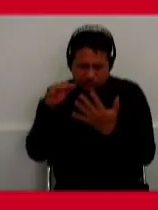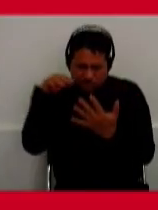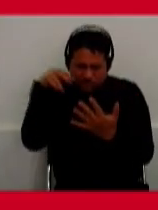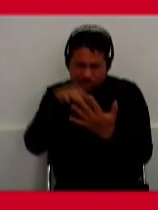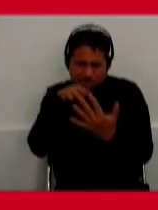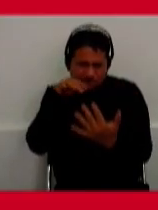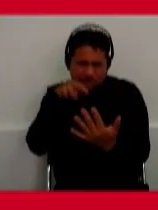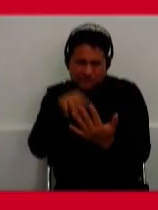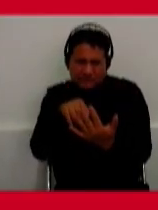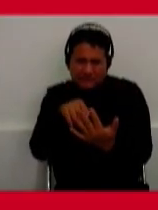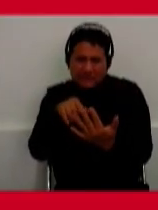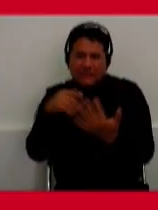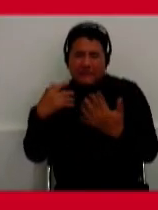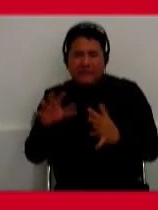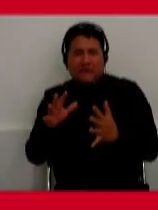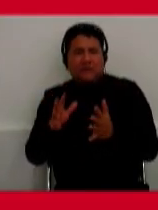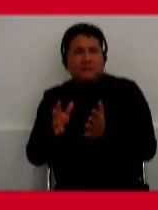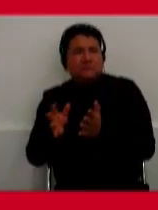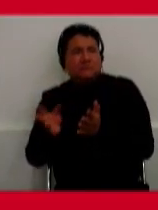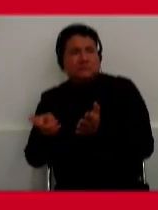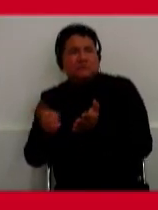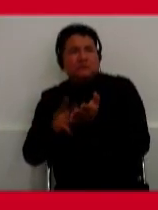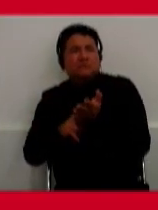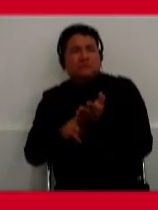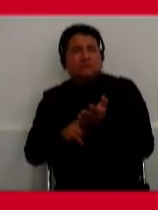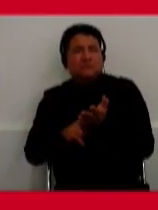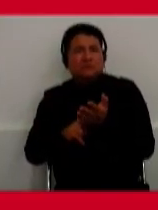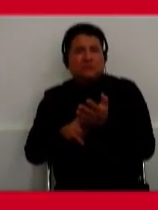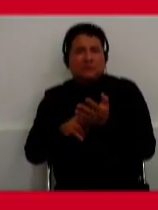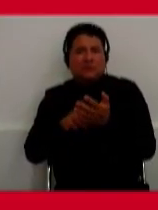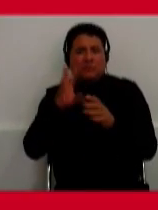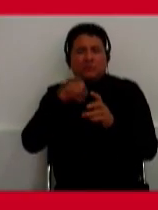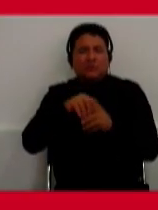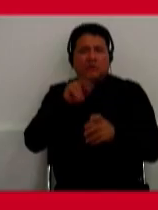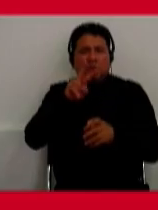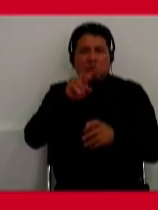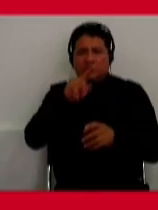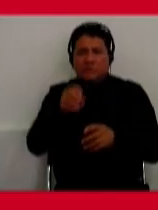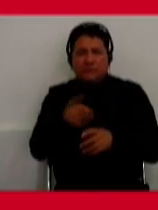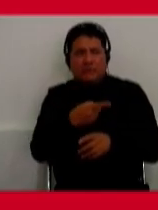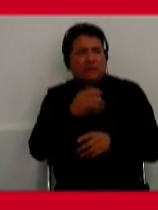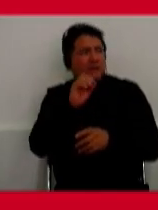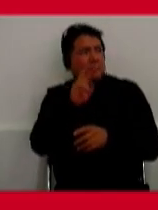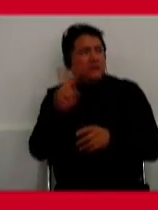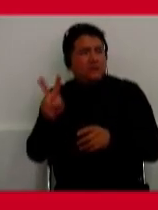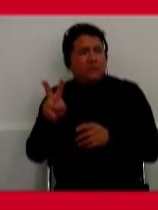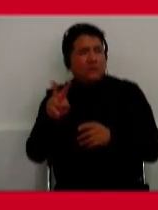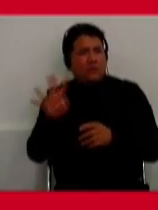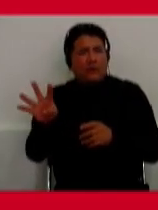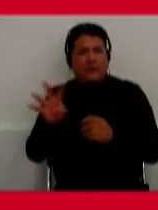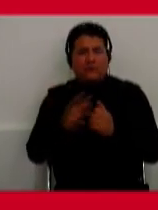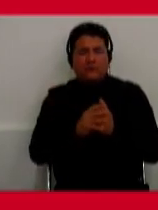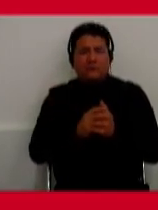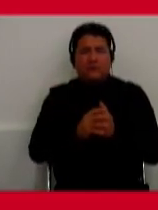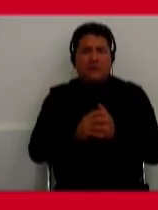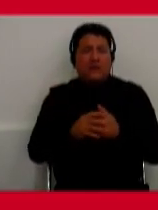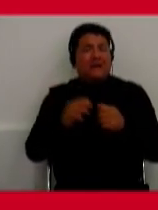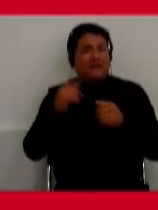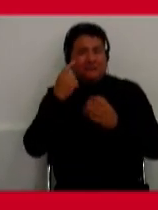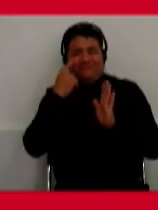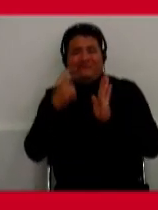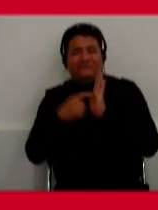sido compilados al 2024. Y claramente se denota aquí el esfuerzo,